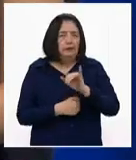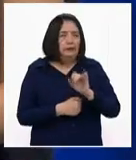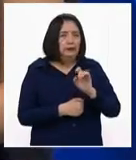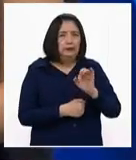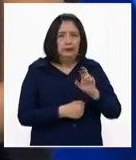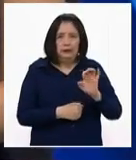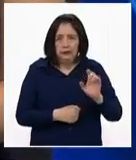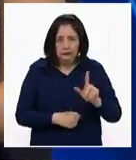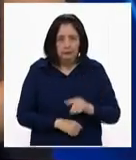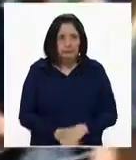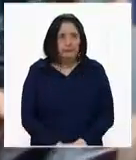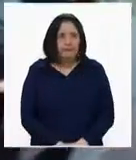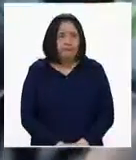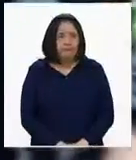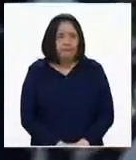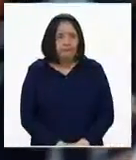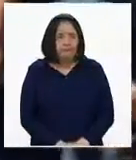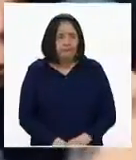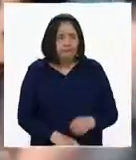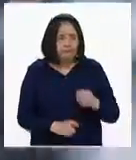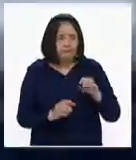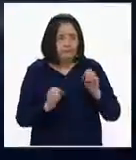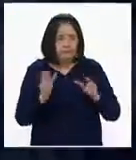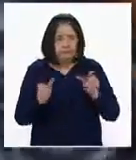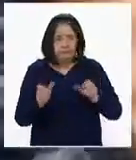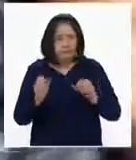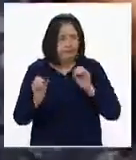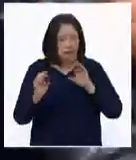Cachete Zúñiga.